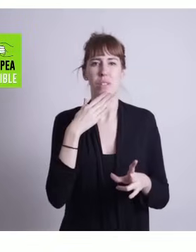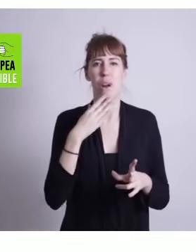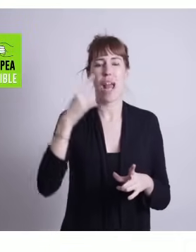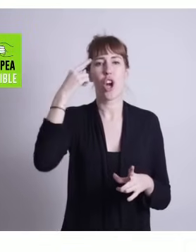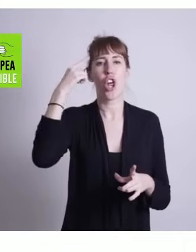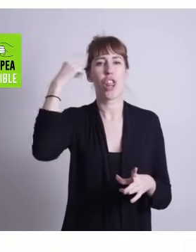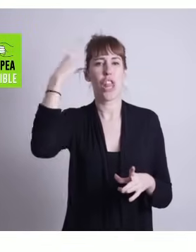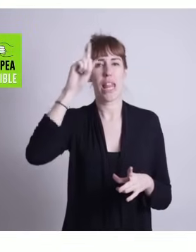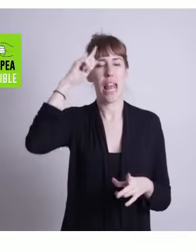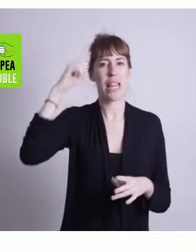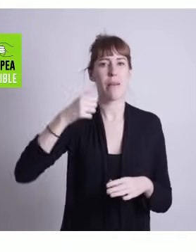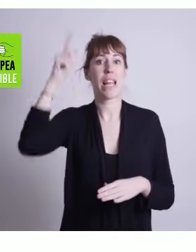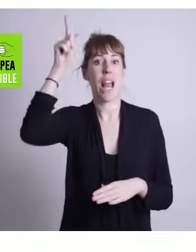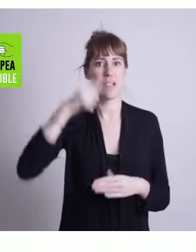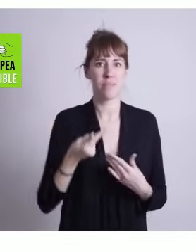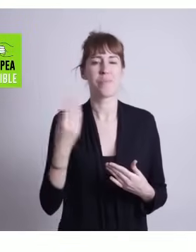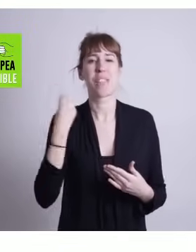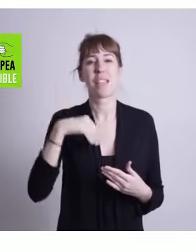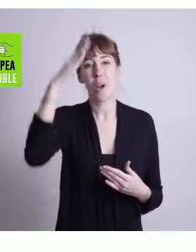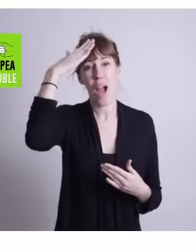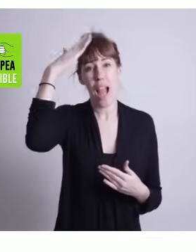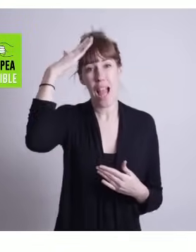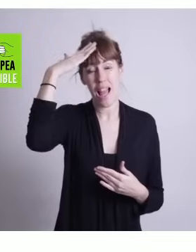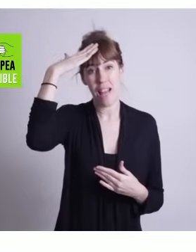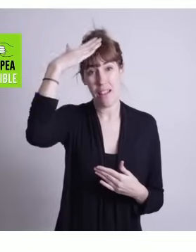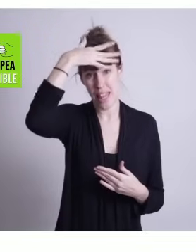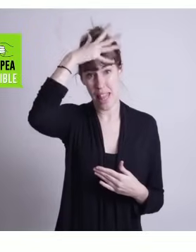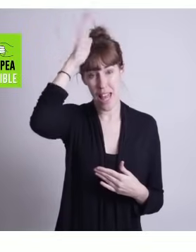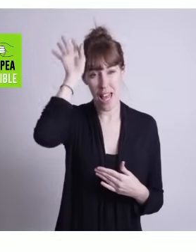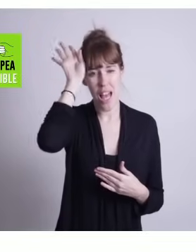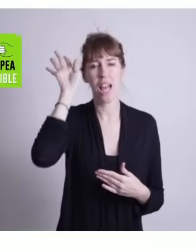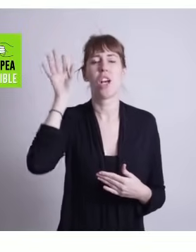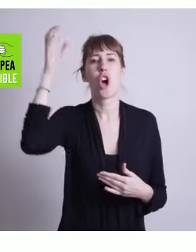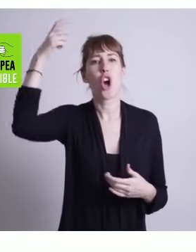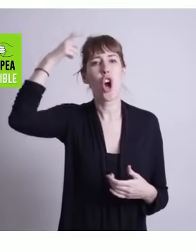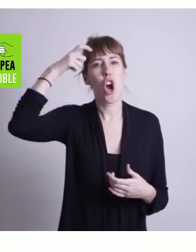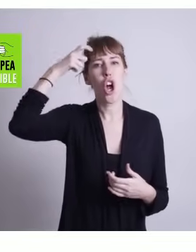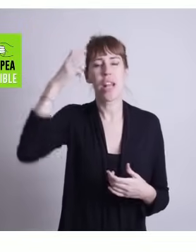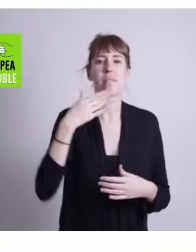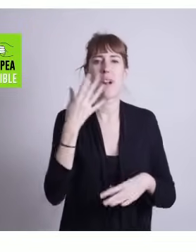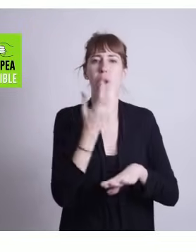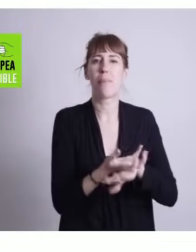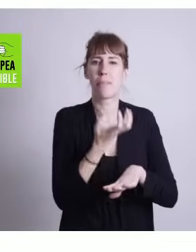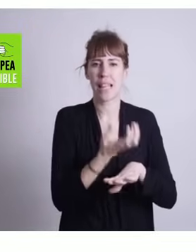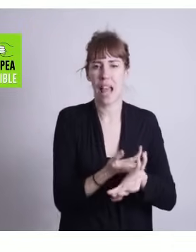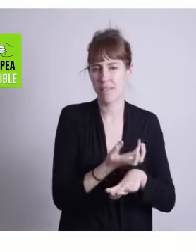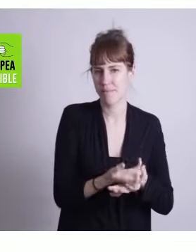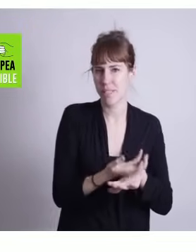Aquí veis en la zona superior de la cabeza, que corresponde al chakra de la corona, esta especie de piña, que